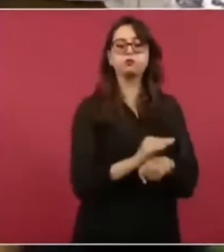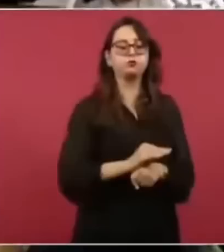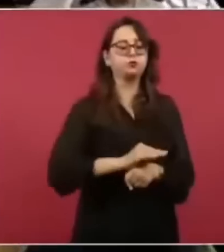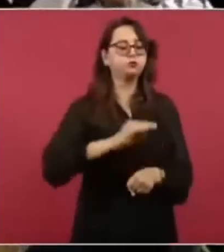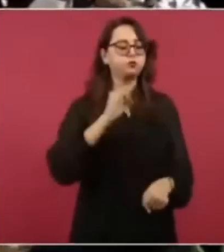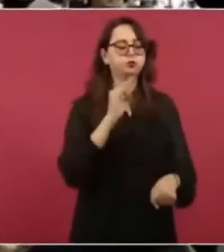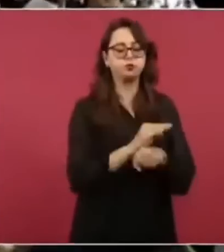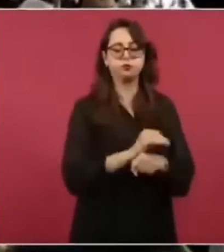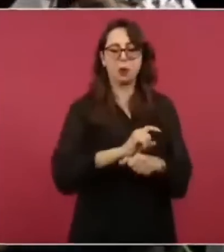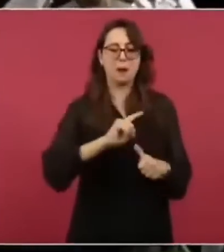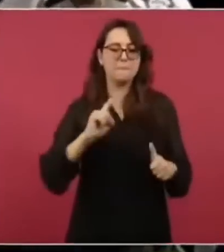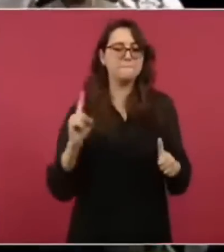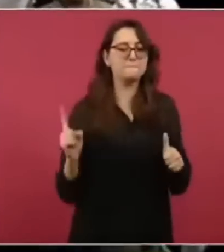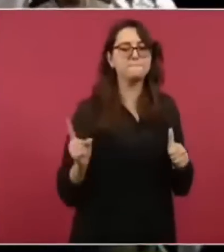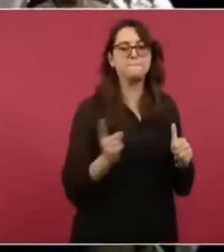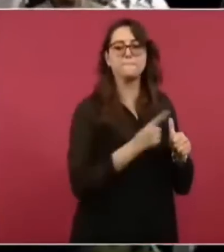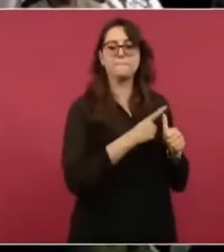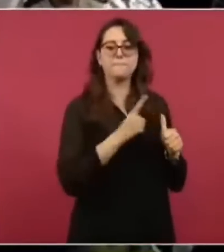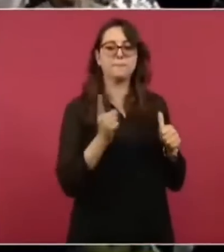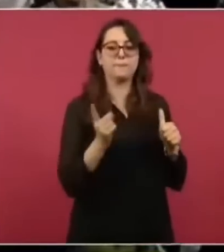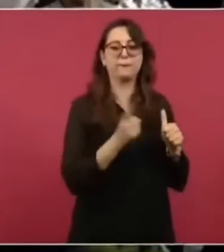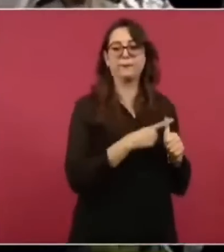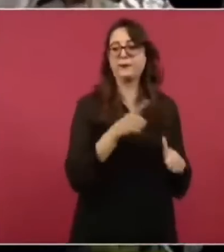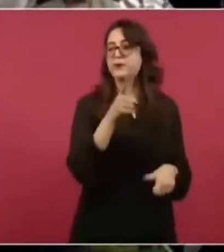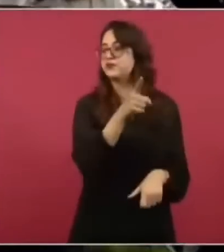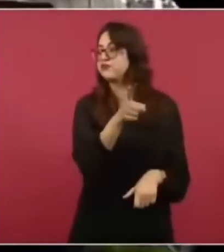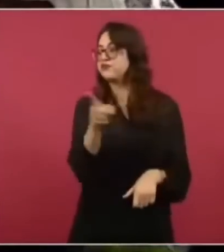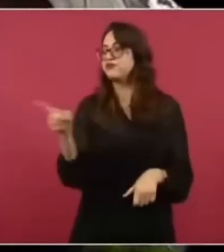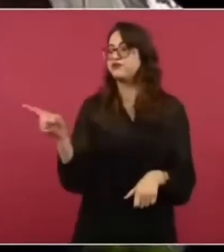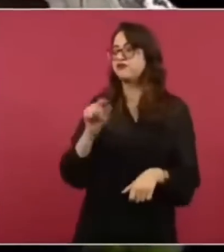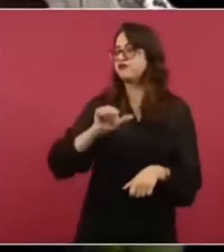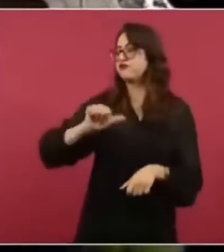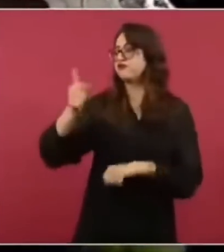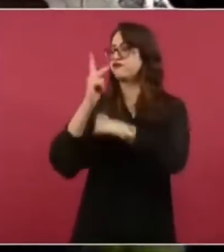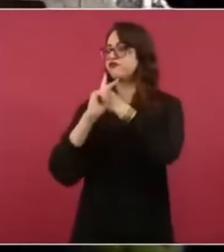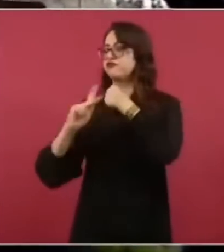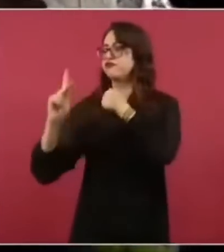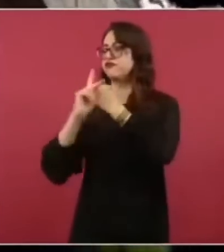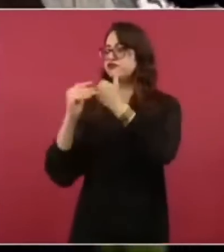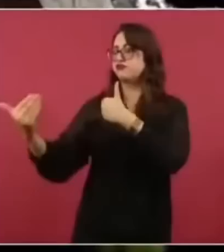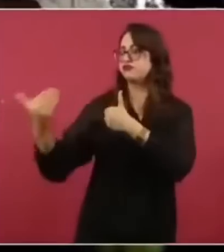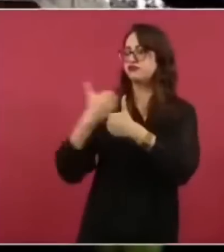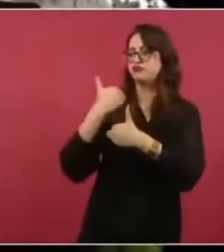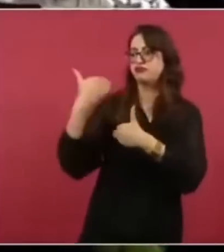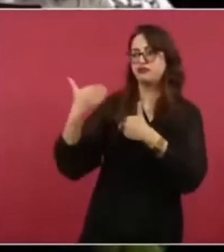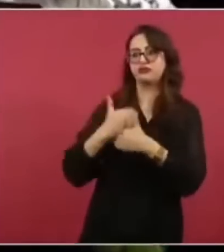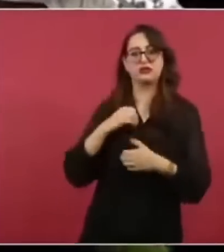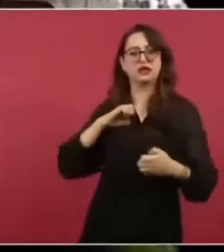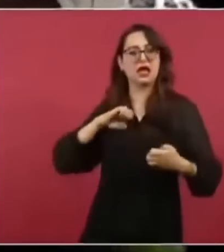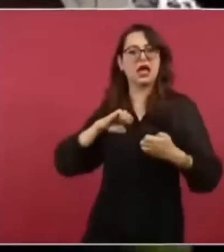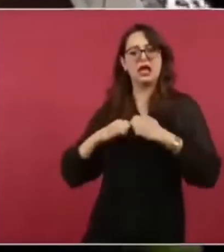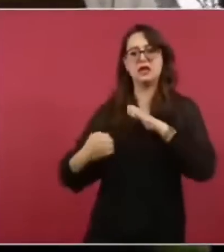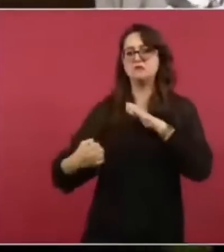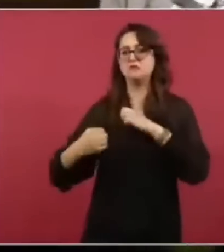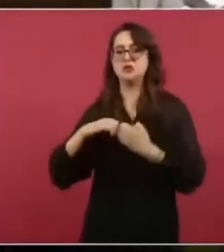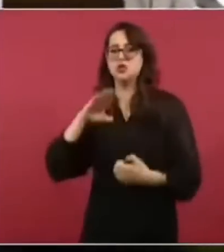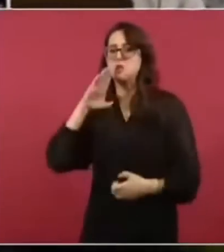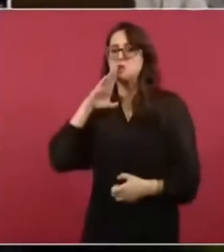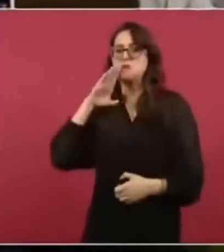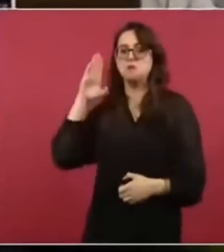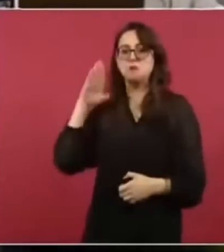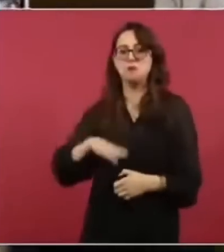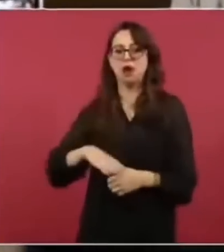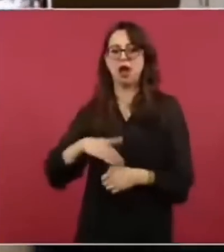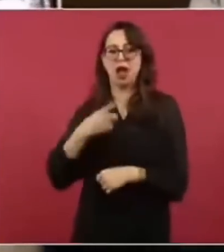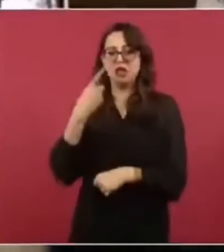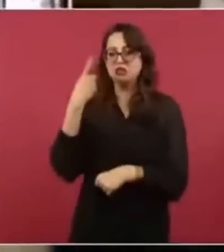vital frente a supuestos enemigos externos y en la exaltación de